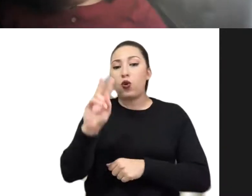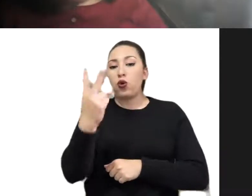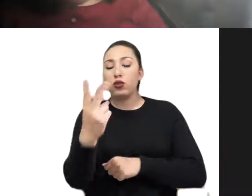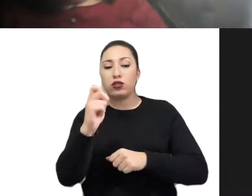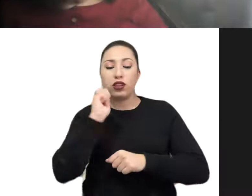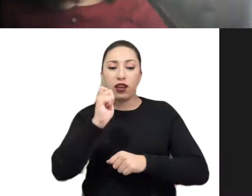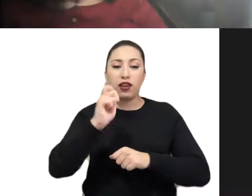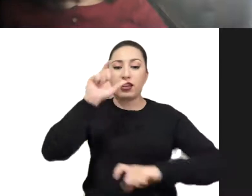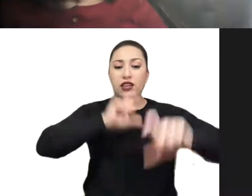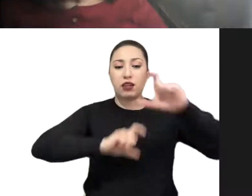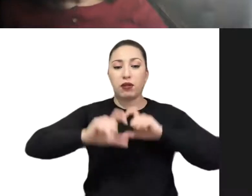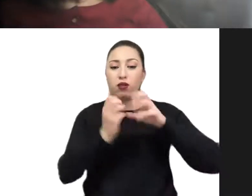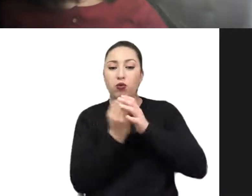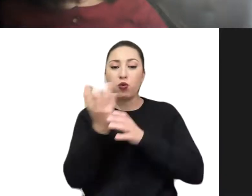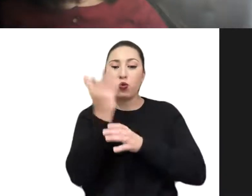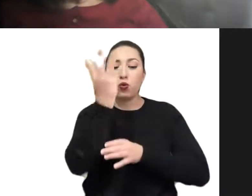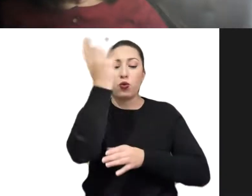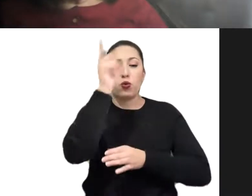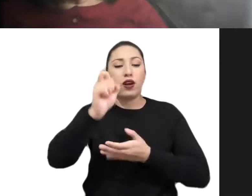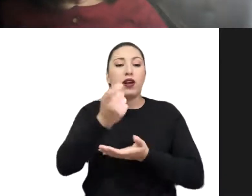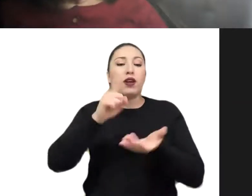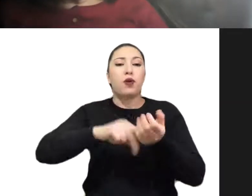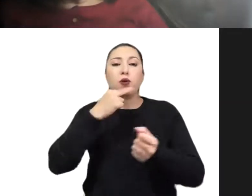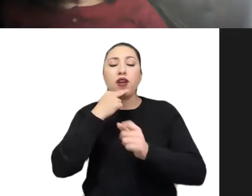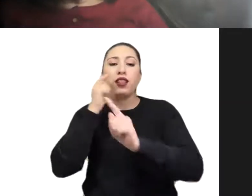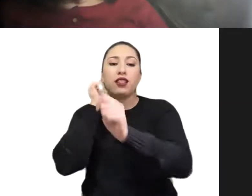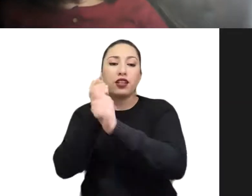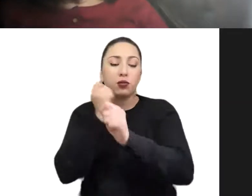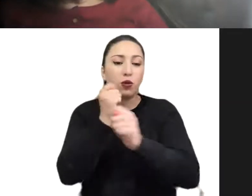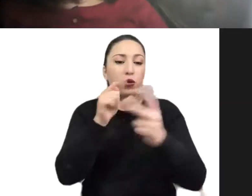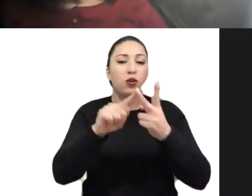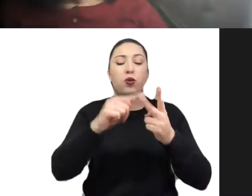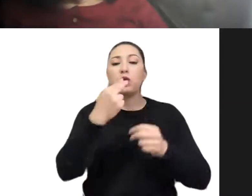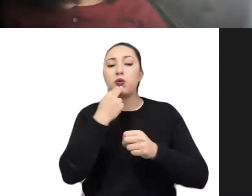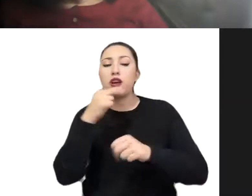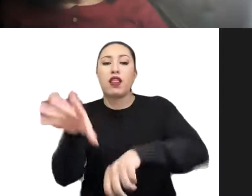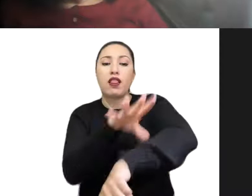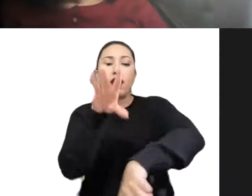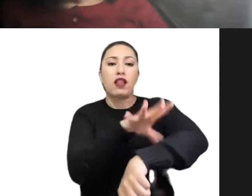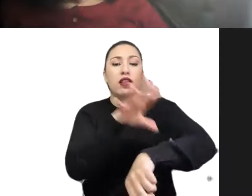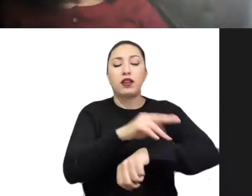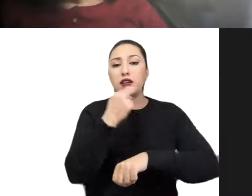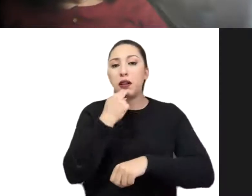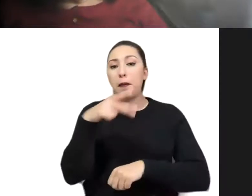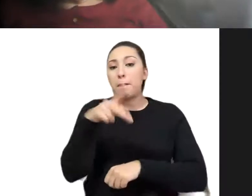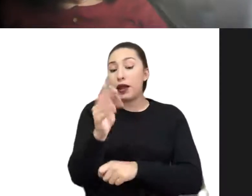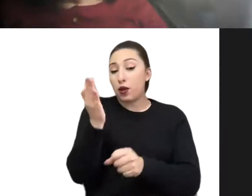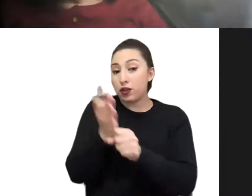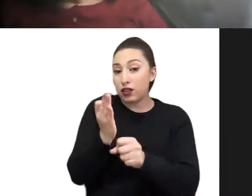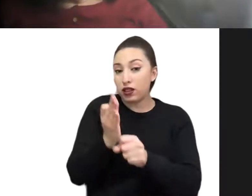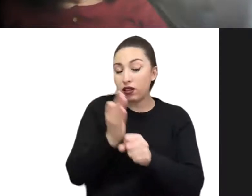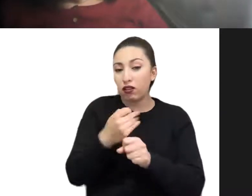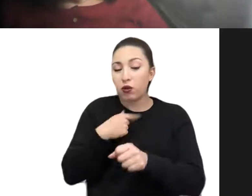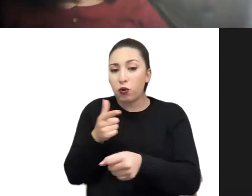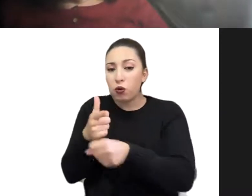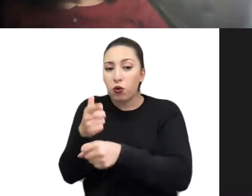nacional, principalmente sí desde el transporte, desde la generación y uso de energía eléctrica. Pero en esta ocasión detectamos